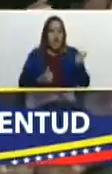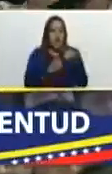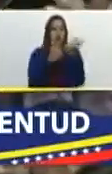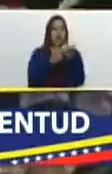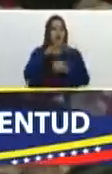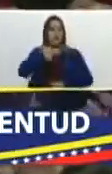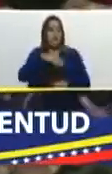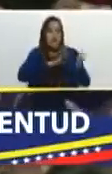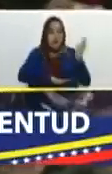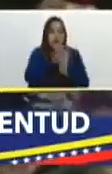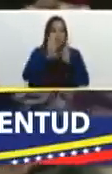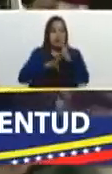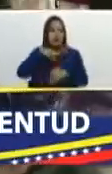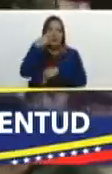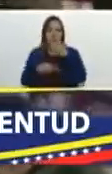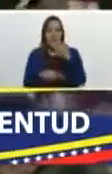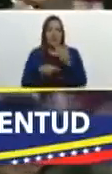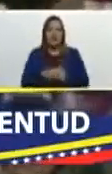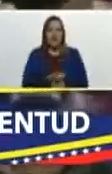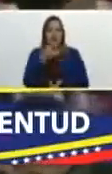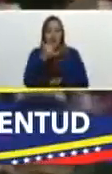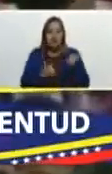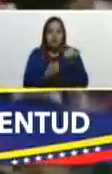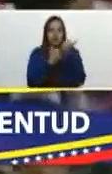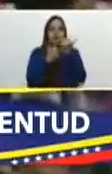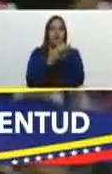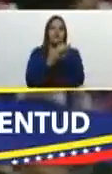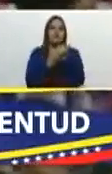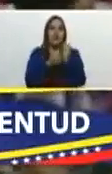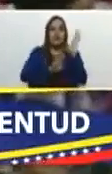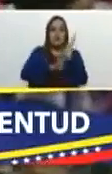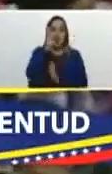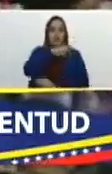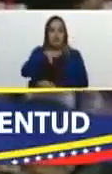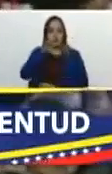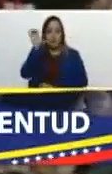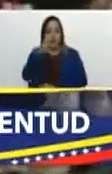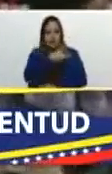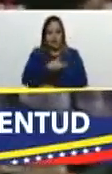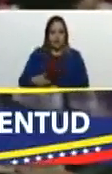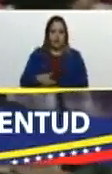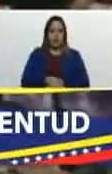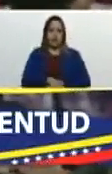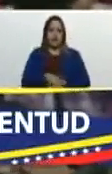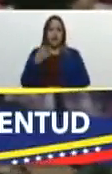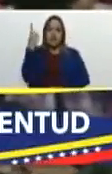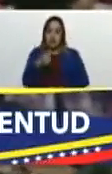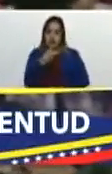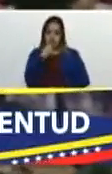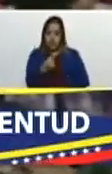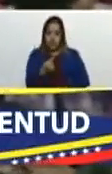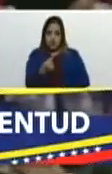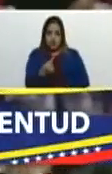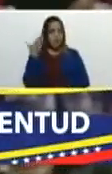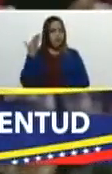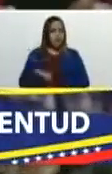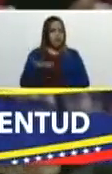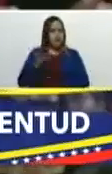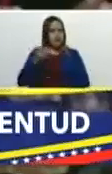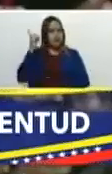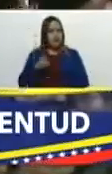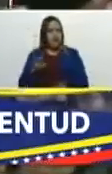poder desarrollar esos planes que pueden aportar al desarrollo de nuestra patria, presidente. Y debo decirle que es fundamental